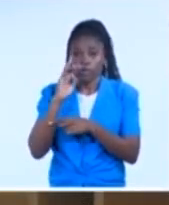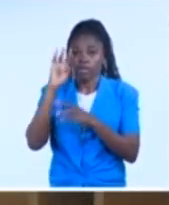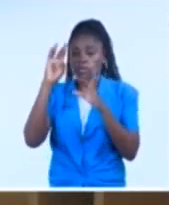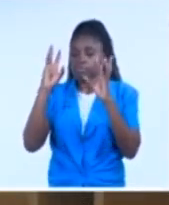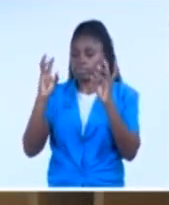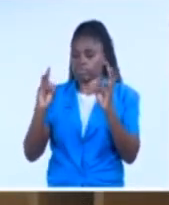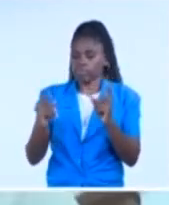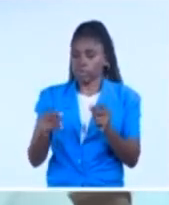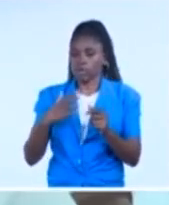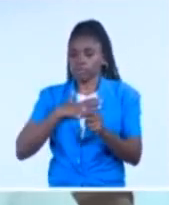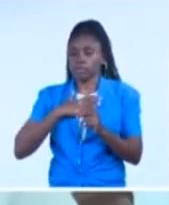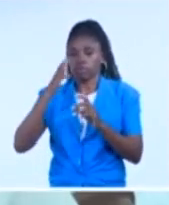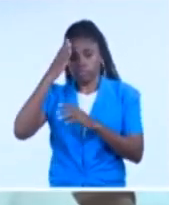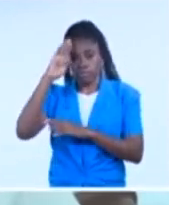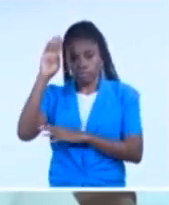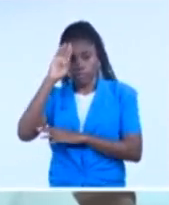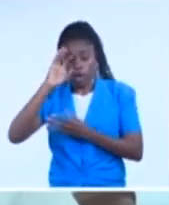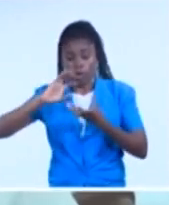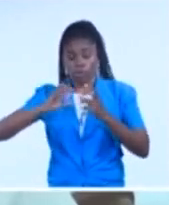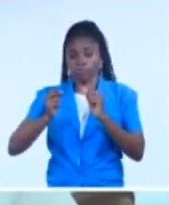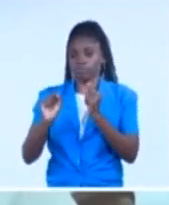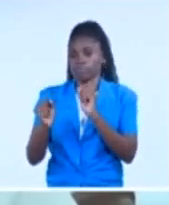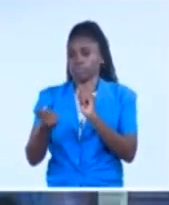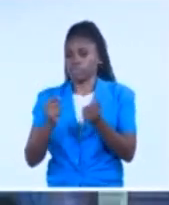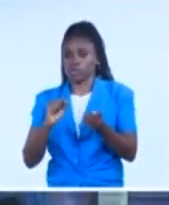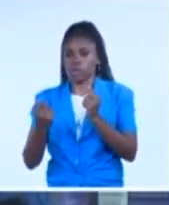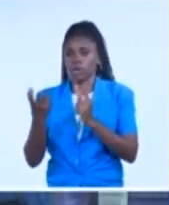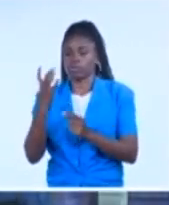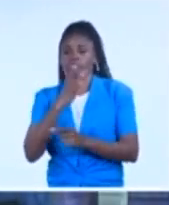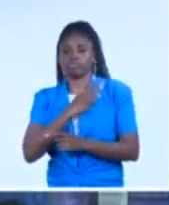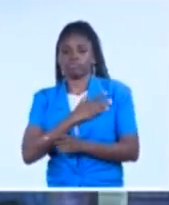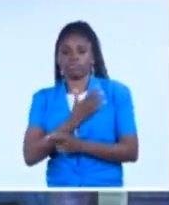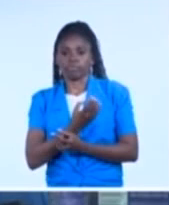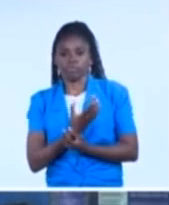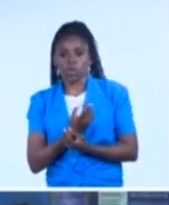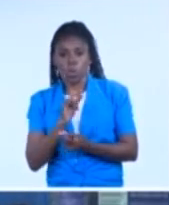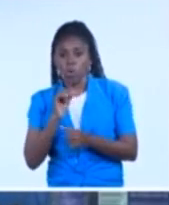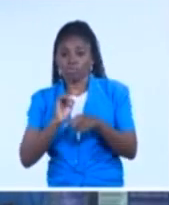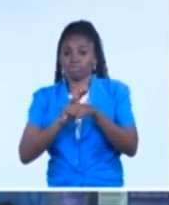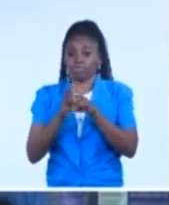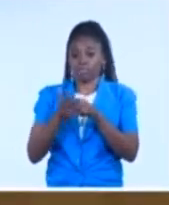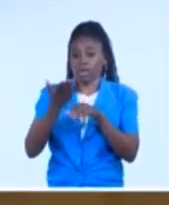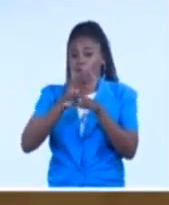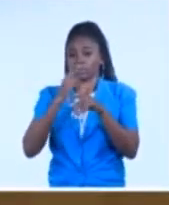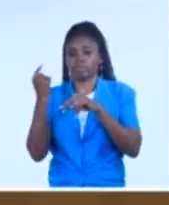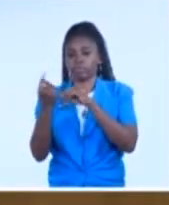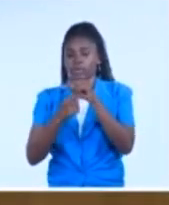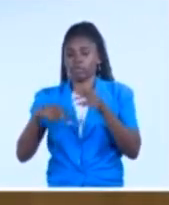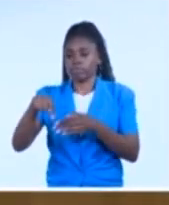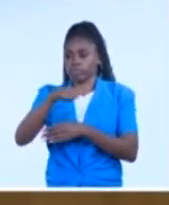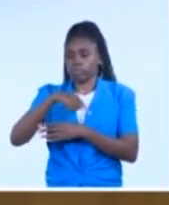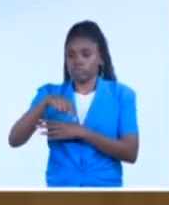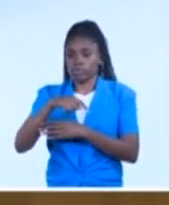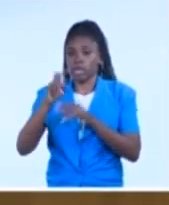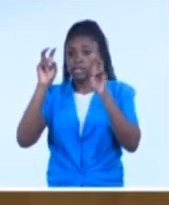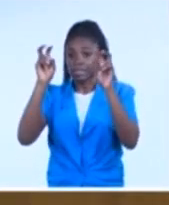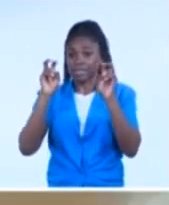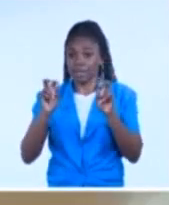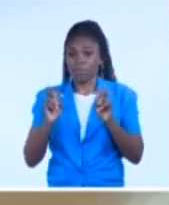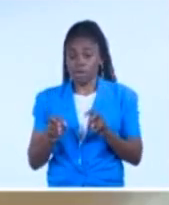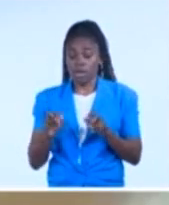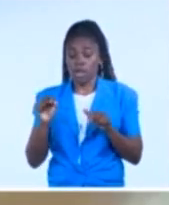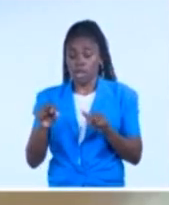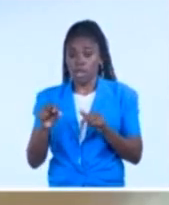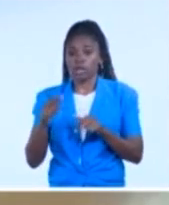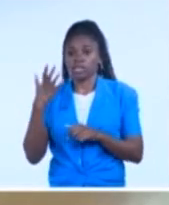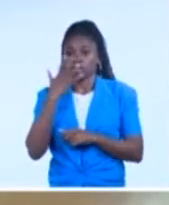que exhibe Cuba en el control de dolencias con comportamiento pandémico en otras naciones. La Asamblea de Balance del Sector de la